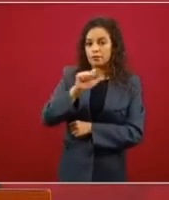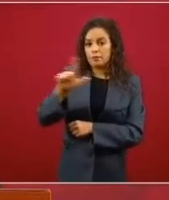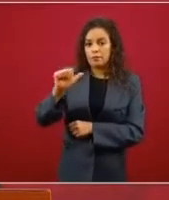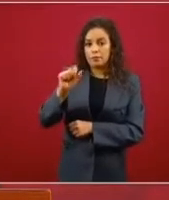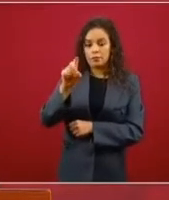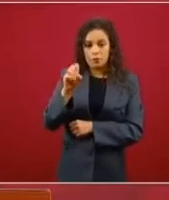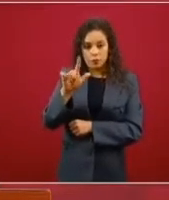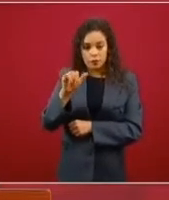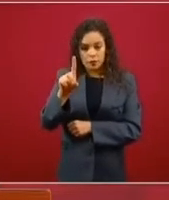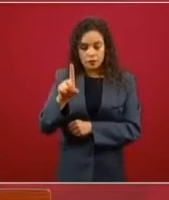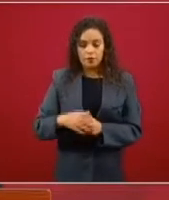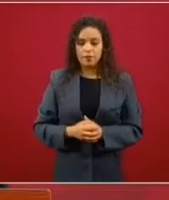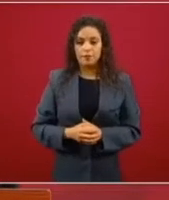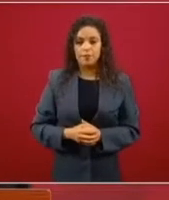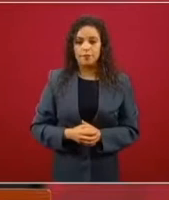en un